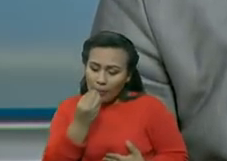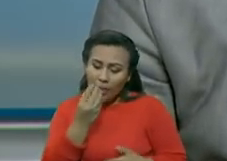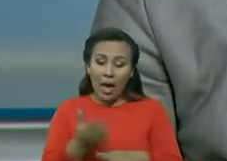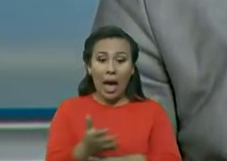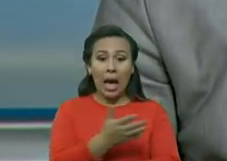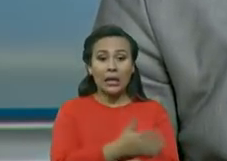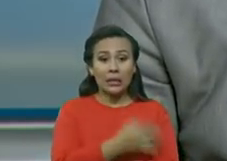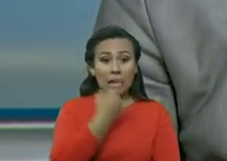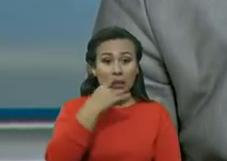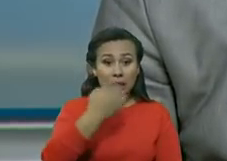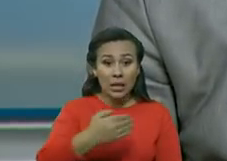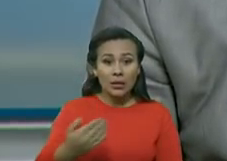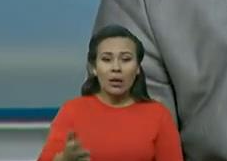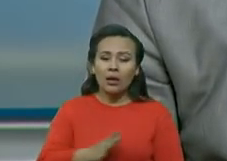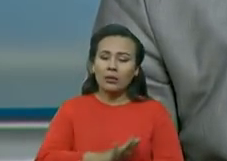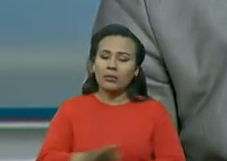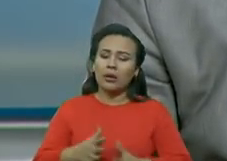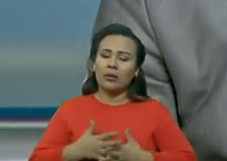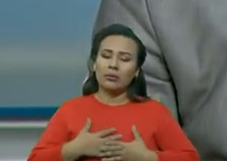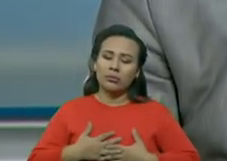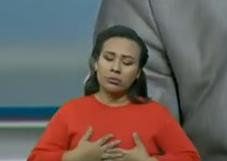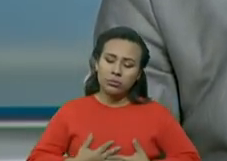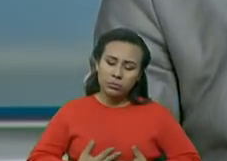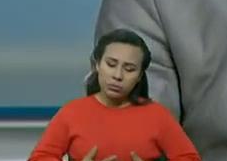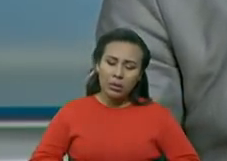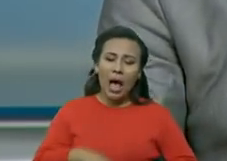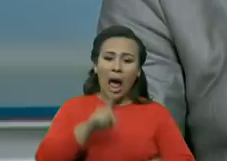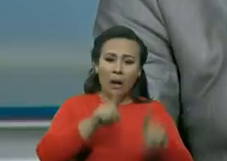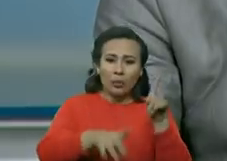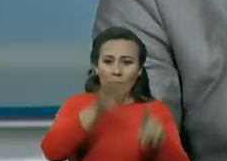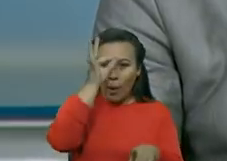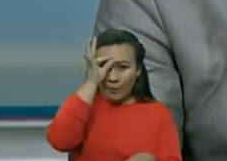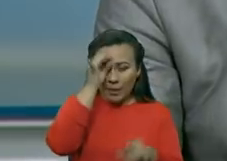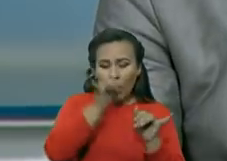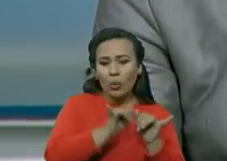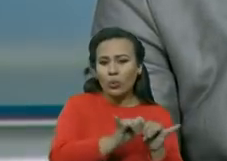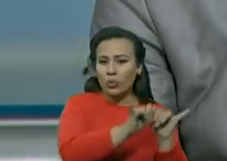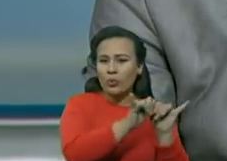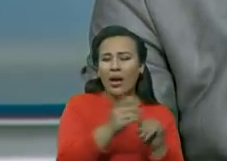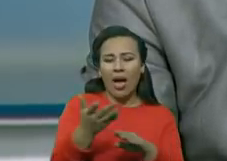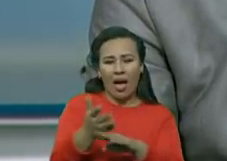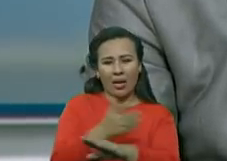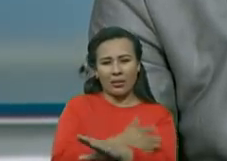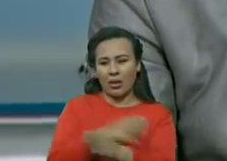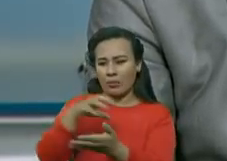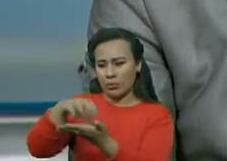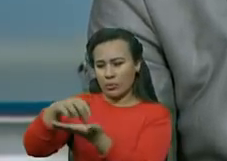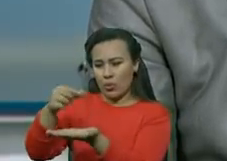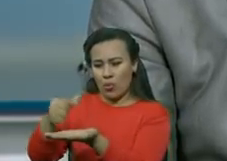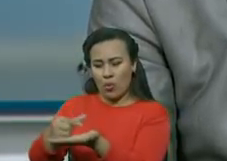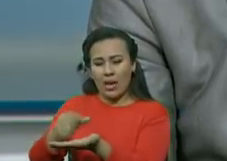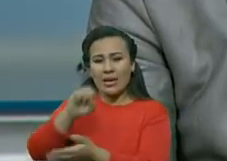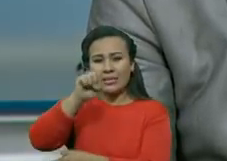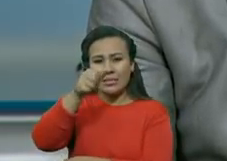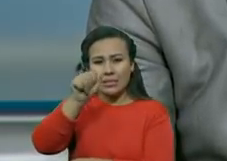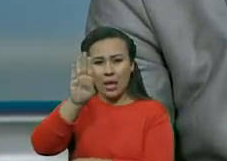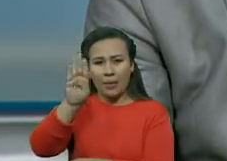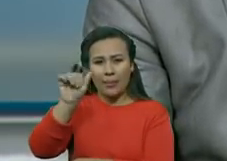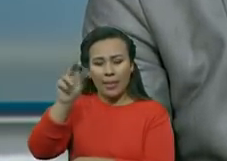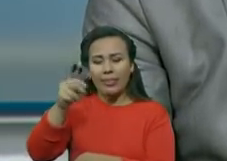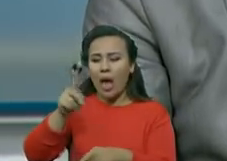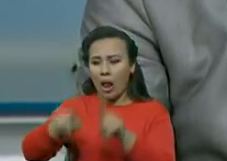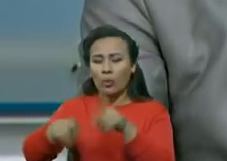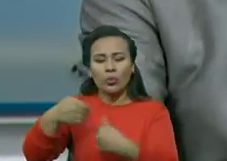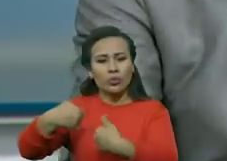mal estado en la localidad Sabana Grande del Cantón Playas, en la provincia del Guayas. Varios de los afectados han recibido el